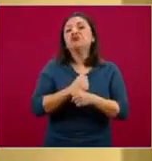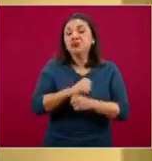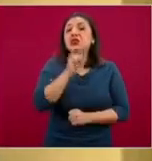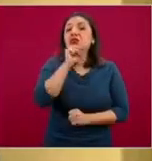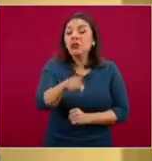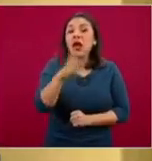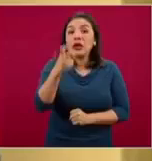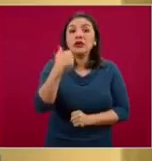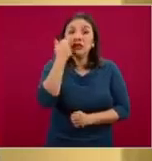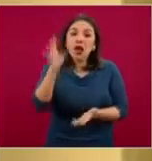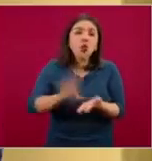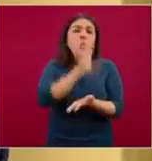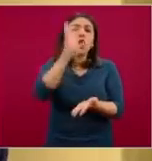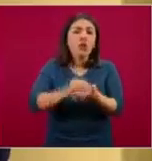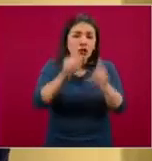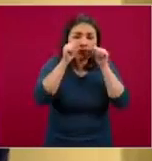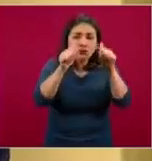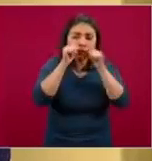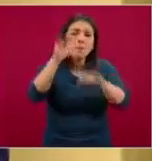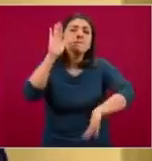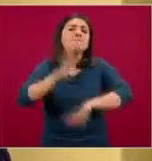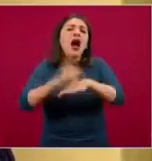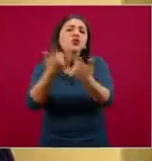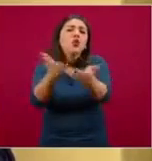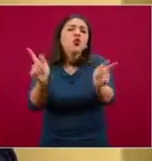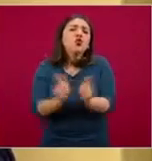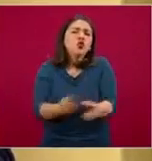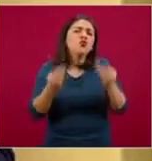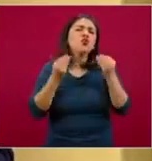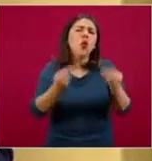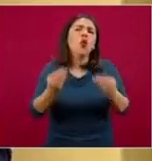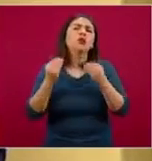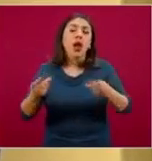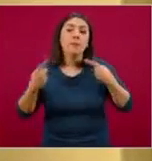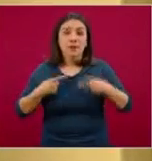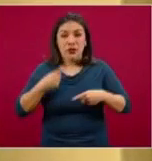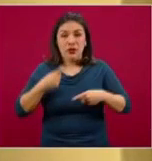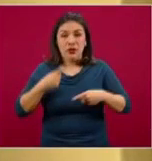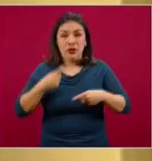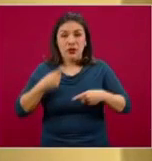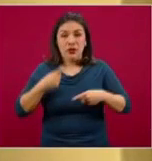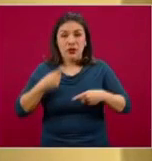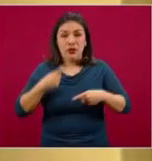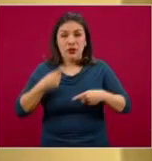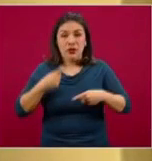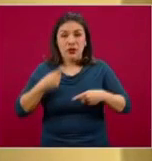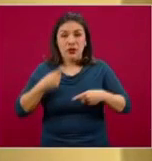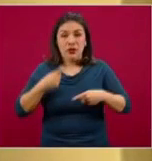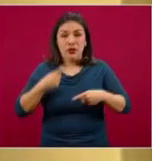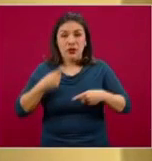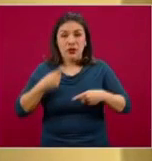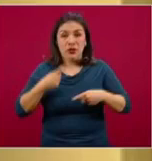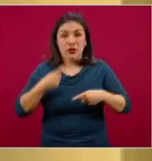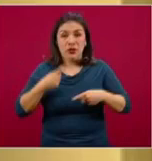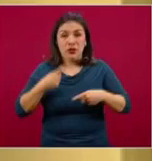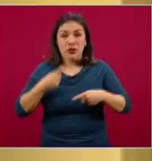pretende cubrir a un grupo mayor de personas para, lógicamente, tenerlas protegidas.